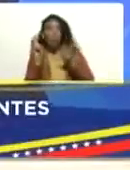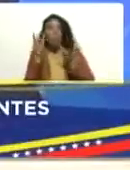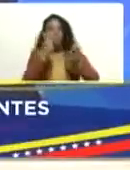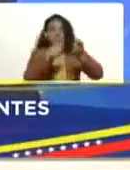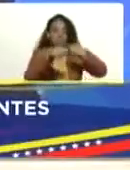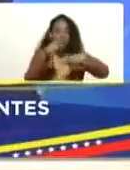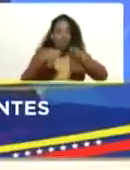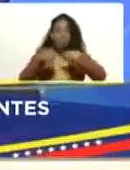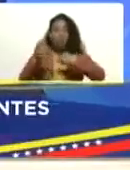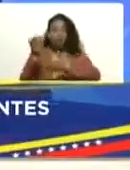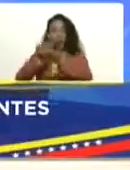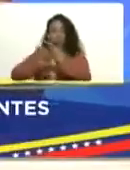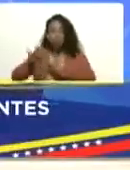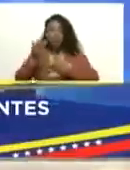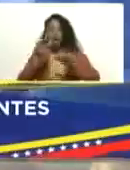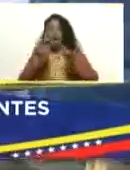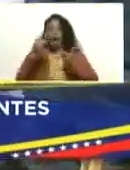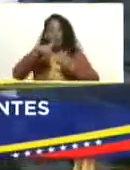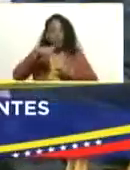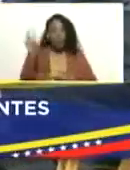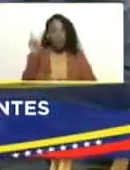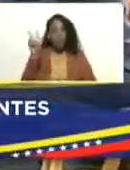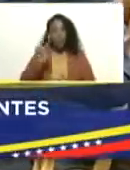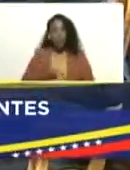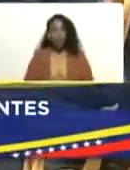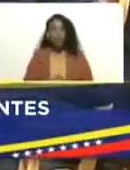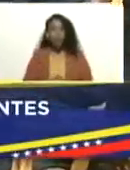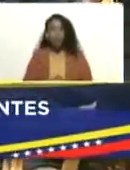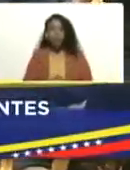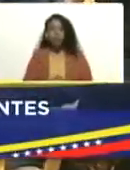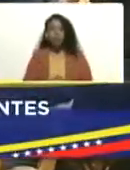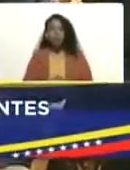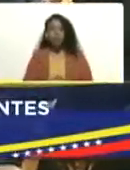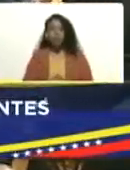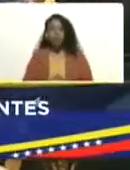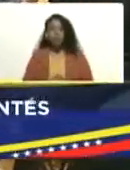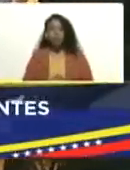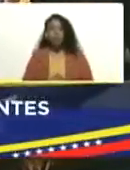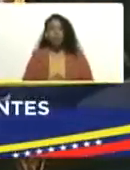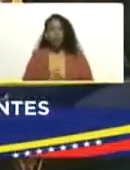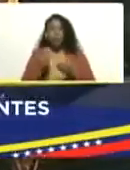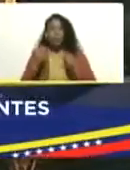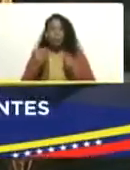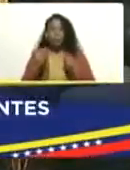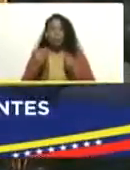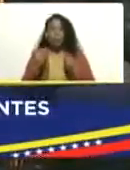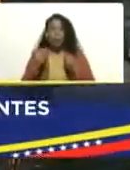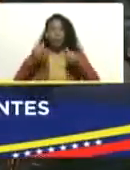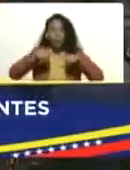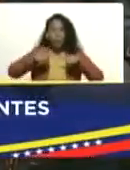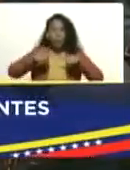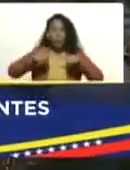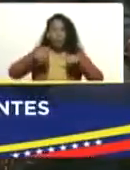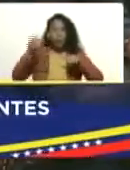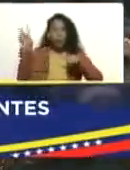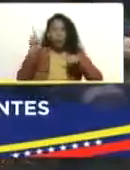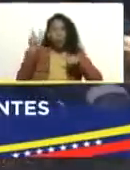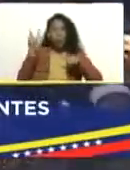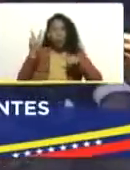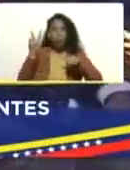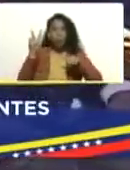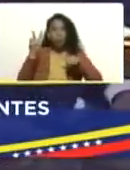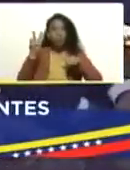Irán, para producir vehículos para el mercado nacional, para el mercado internacional, para